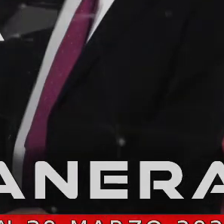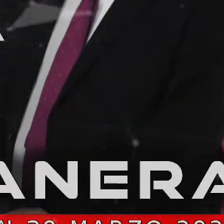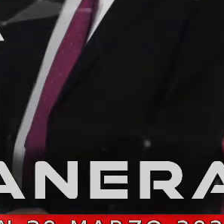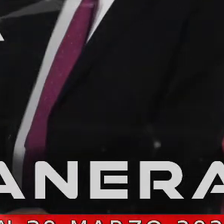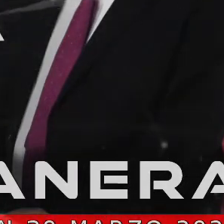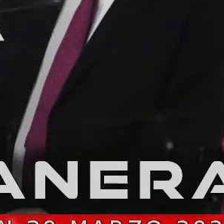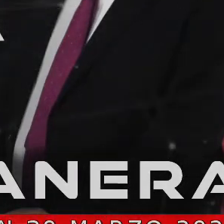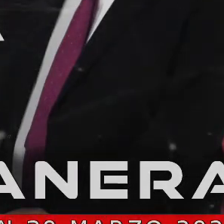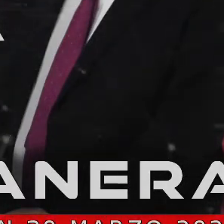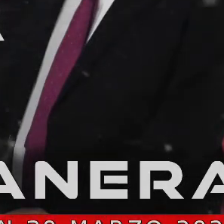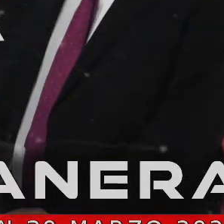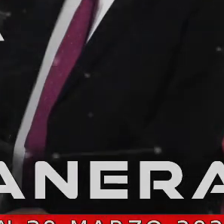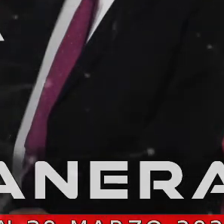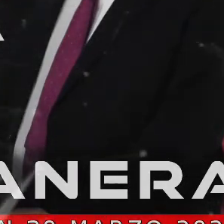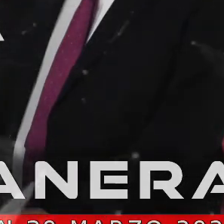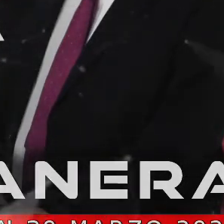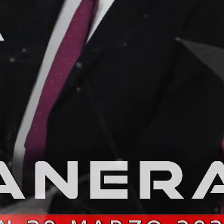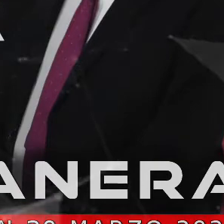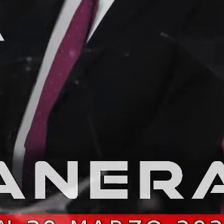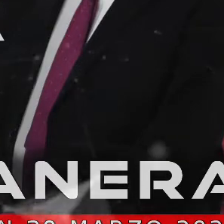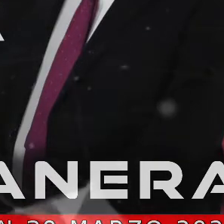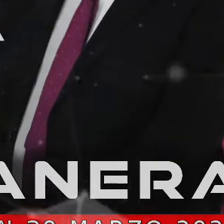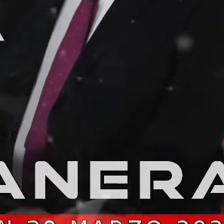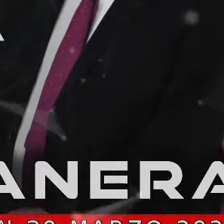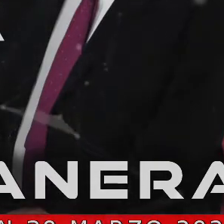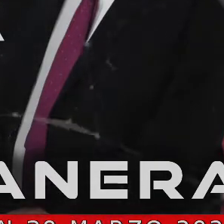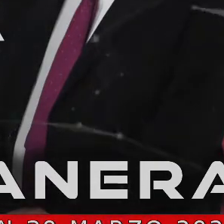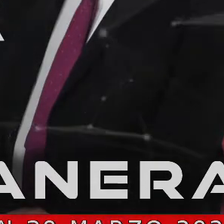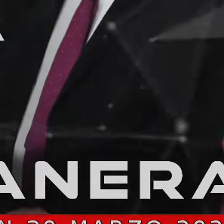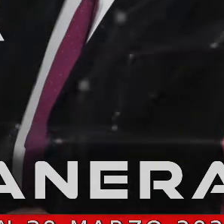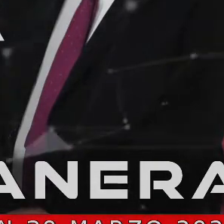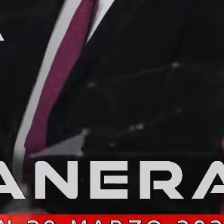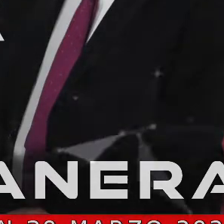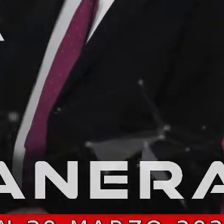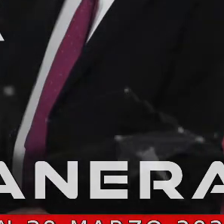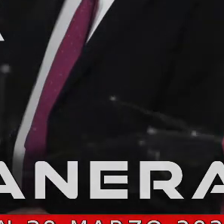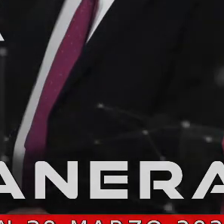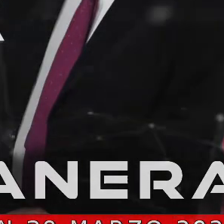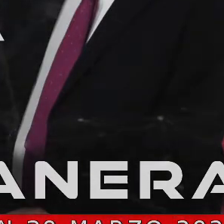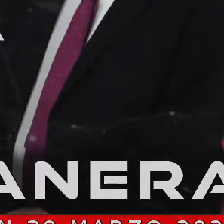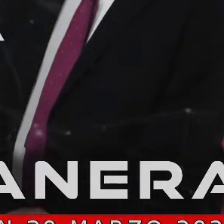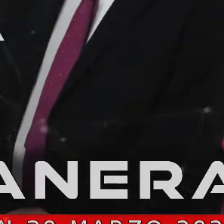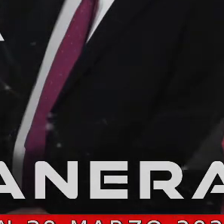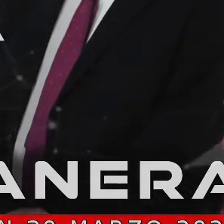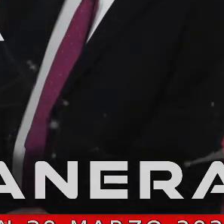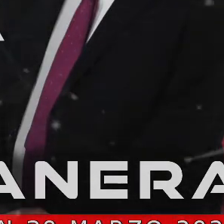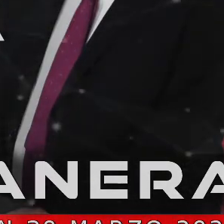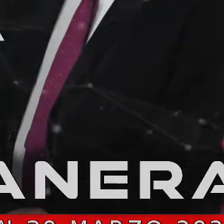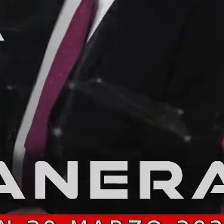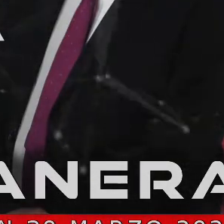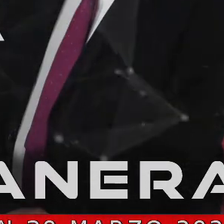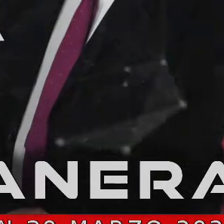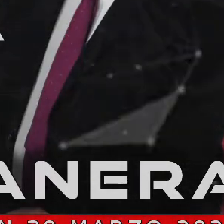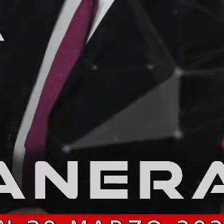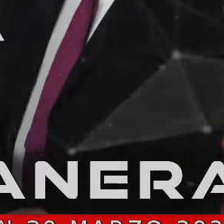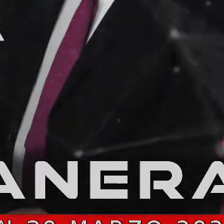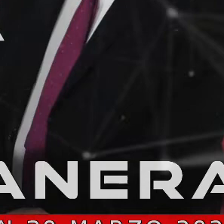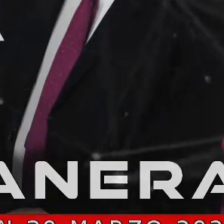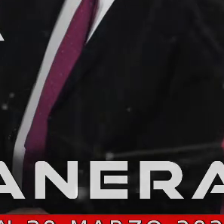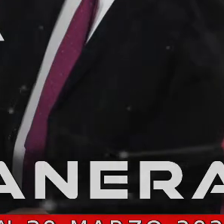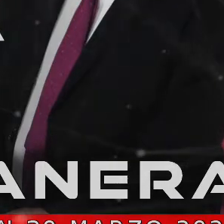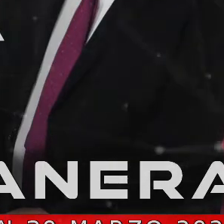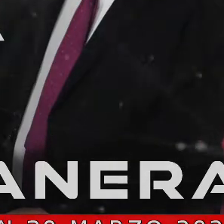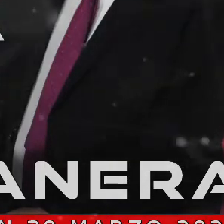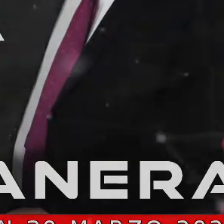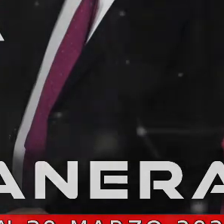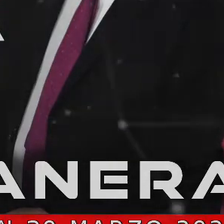escucha a diario donde podrás encontrar notas destacadas y lo más reciente de nuestro canal el